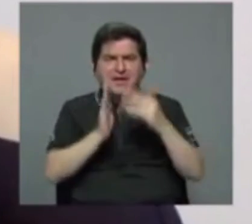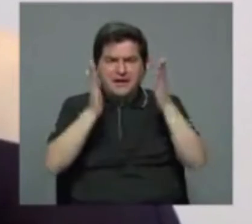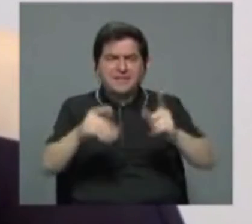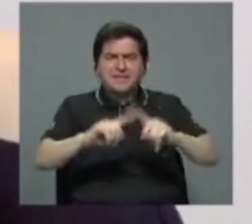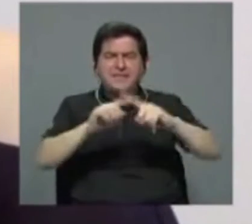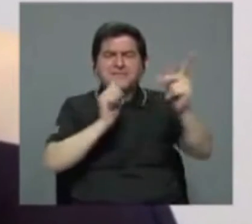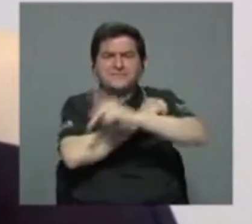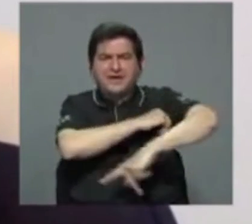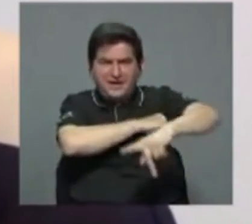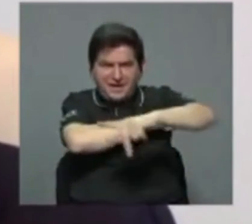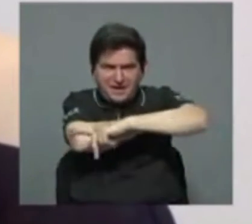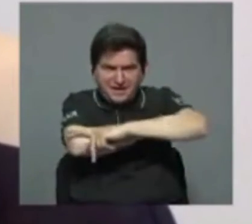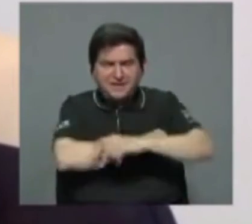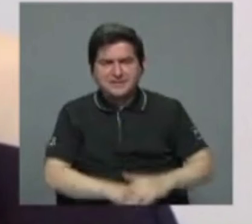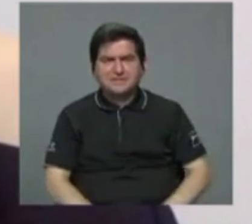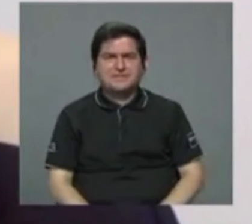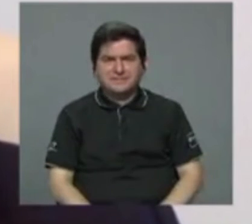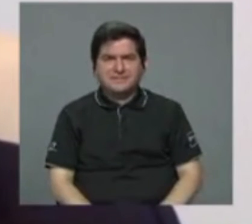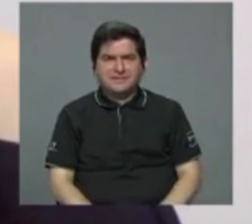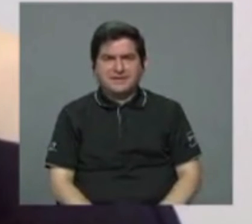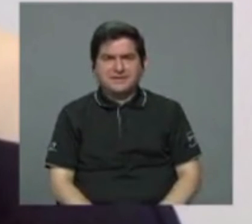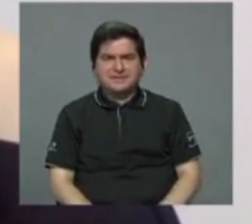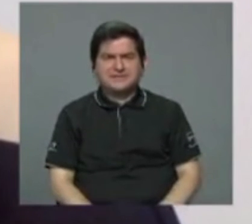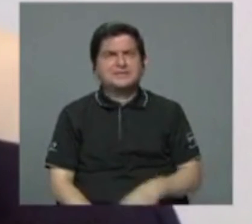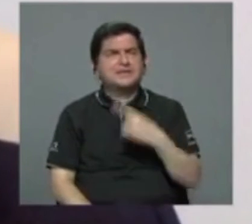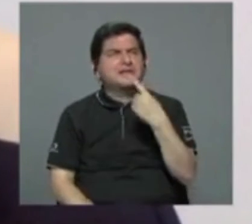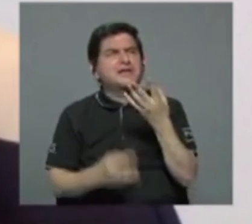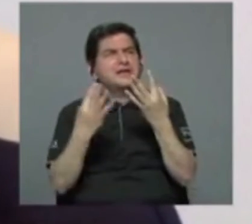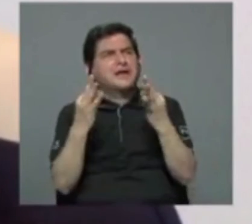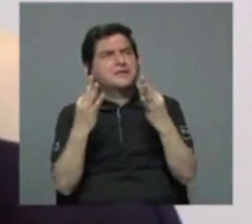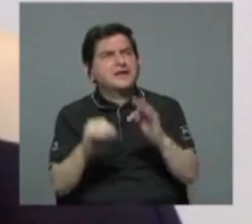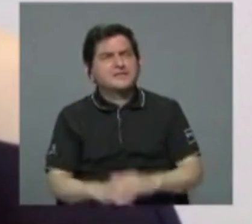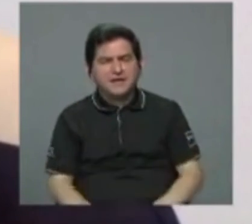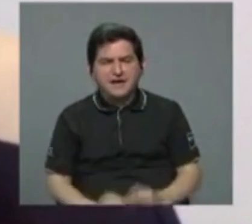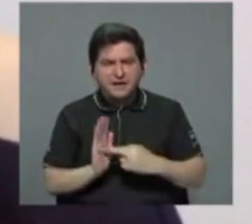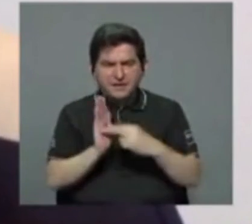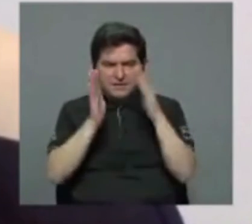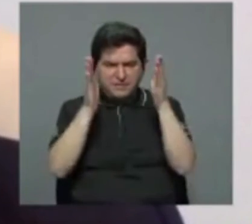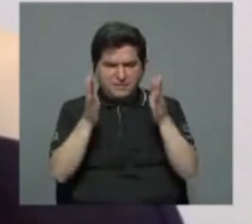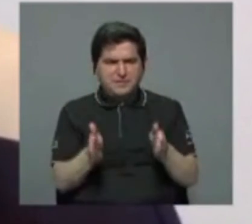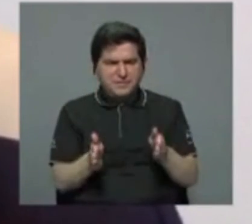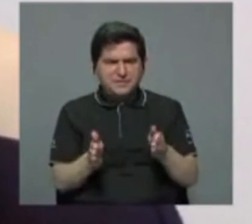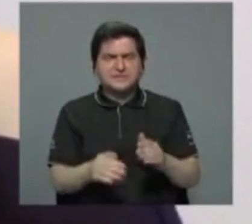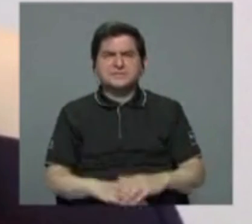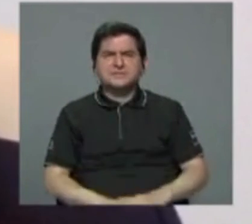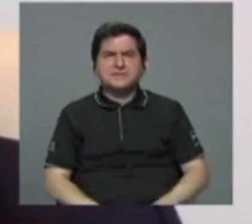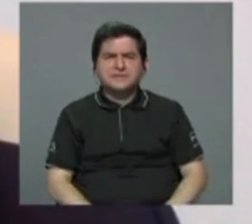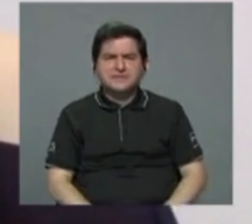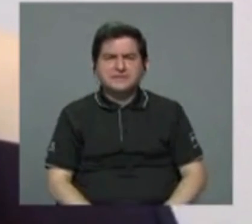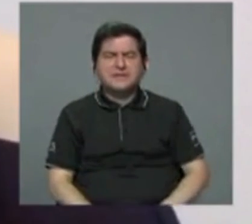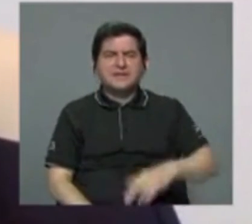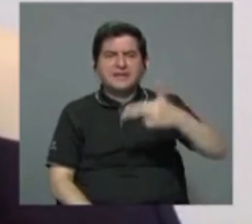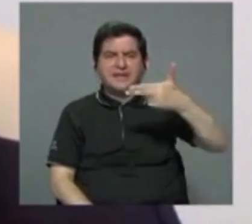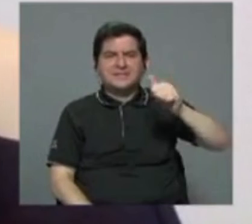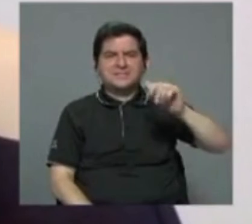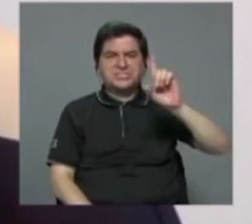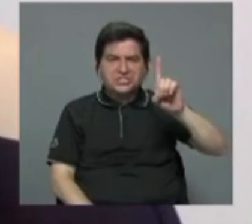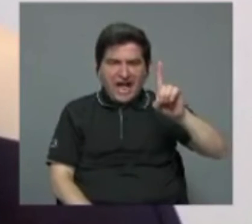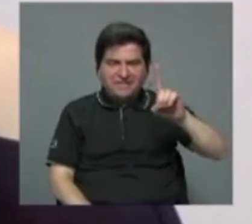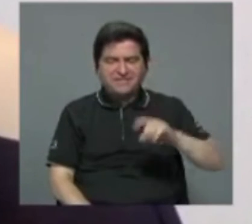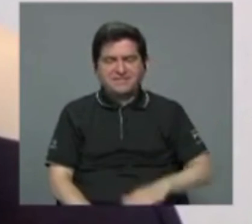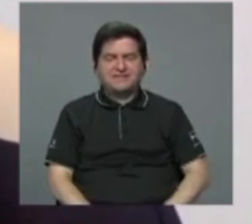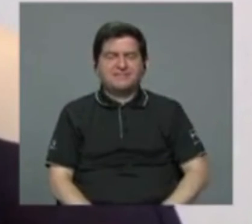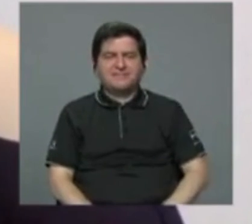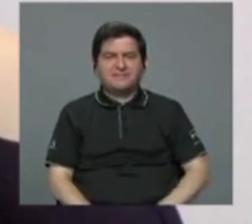varios países. Trataré de mencionarlos, con delegado de Chad, con